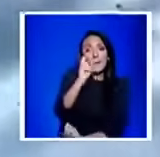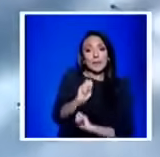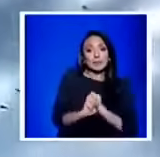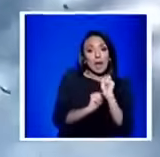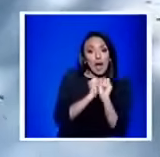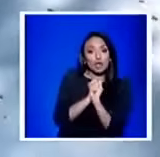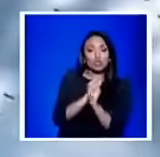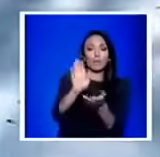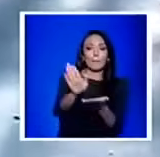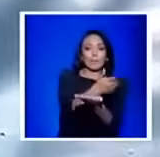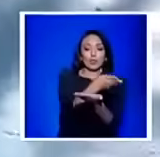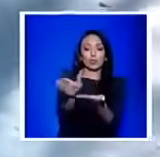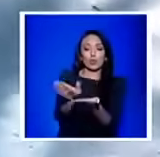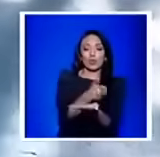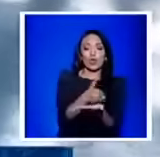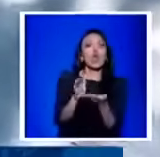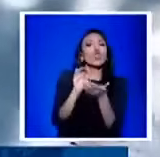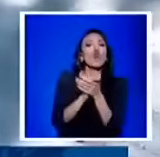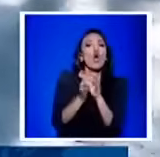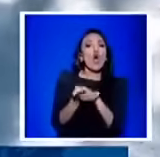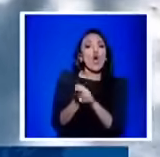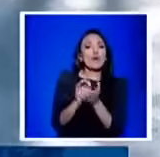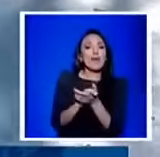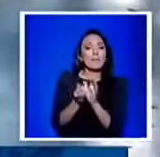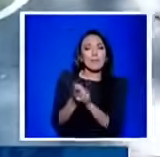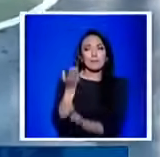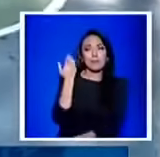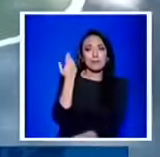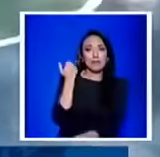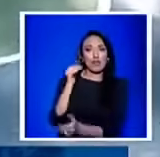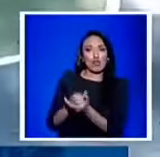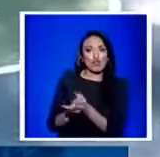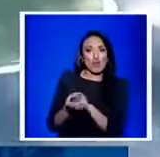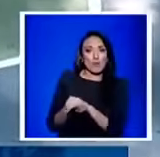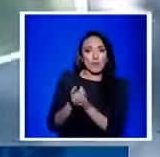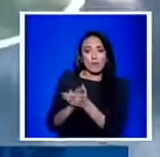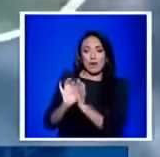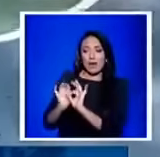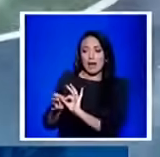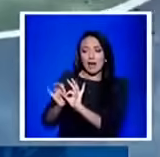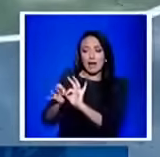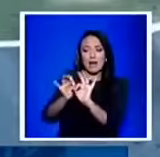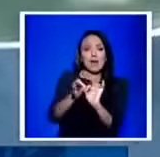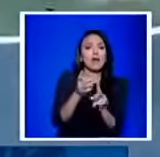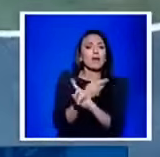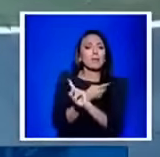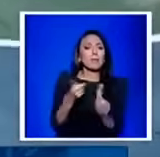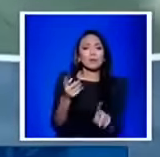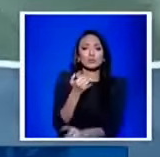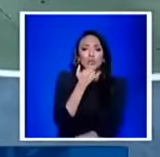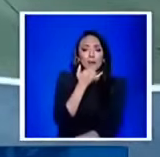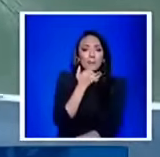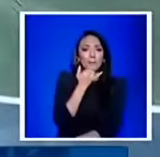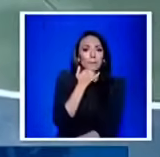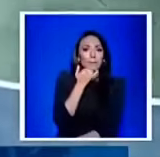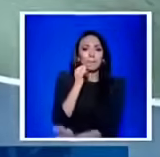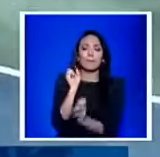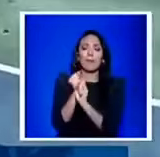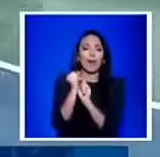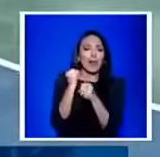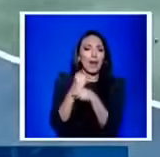fue hecha en este noviembre, la construcción fue hecha este noviembre, pero las normas técnicas están mal